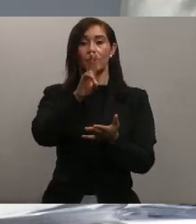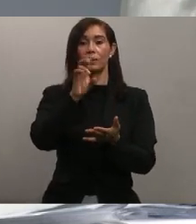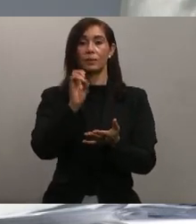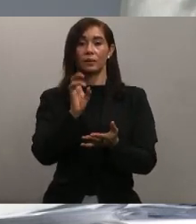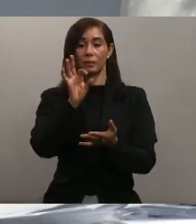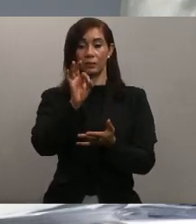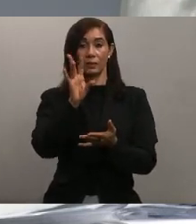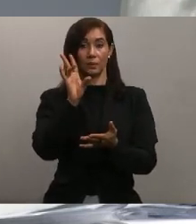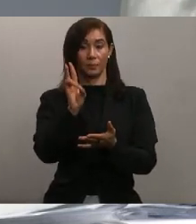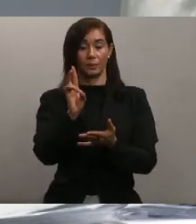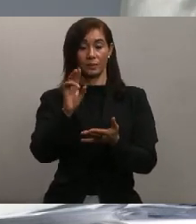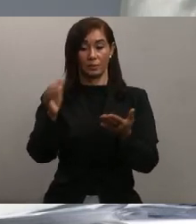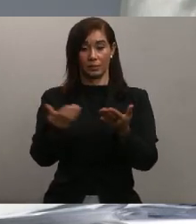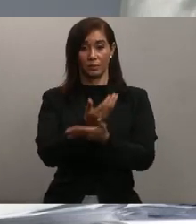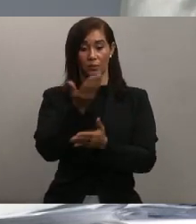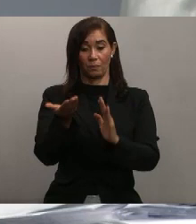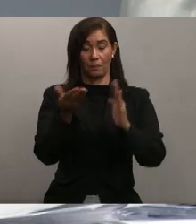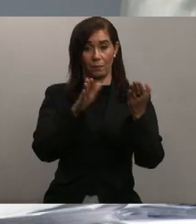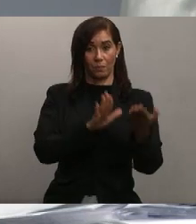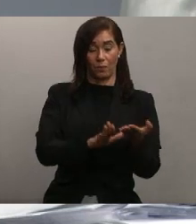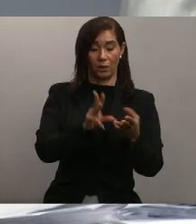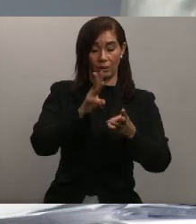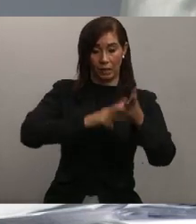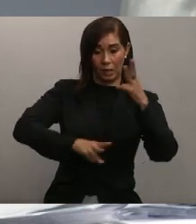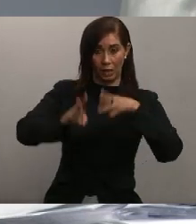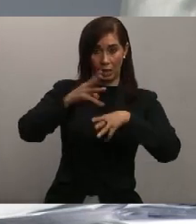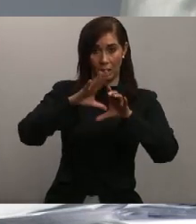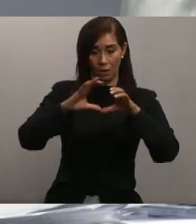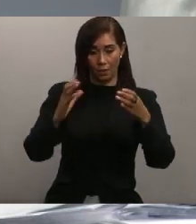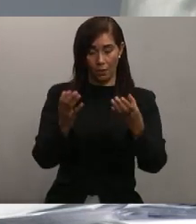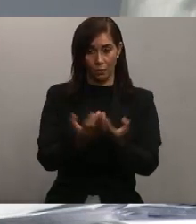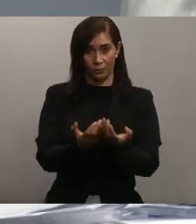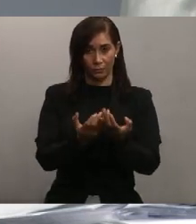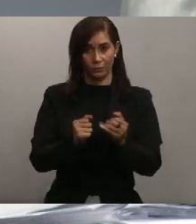9.797 nuevas defunciones a nivel global.